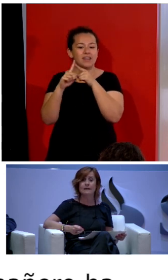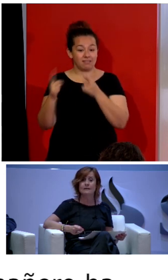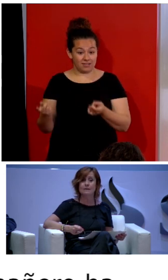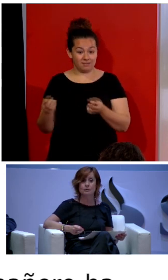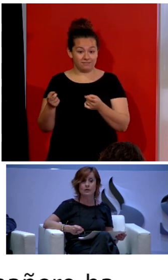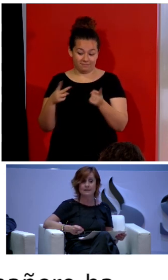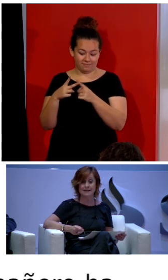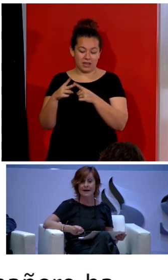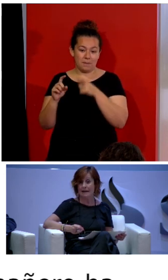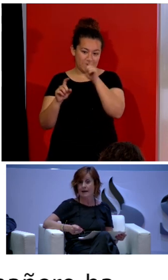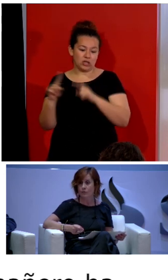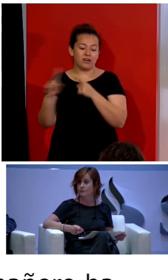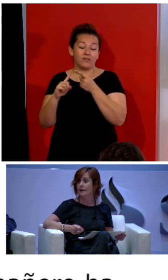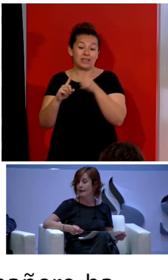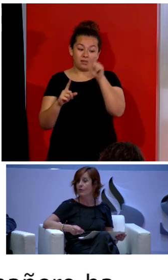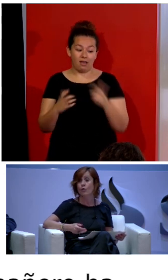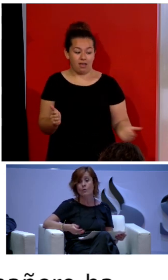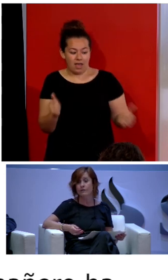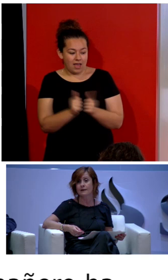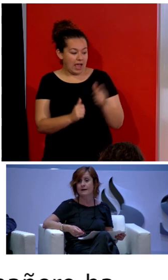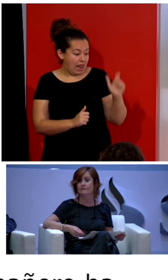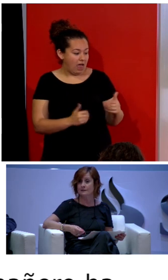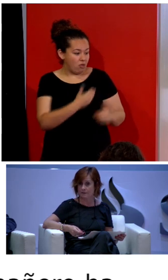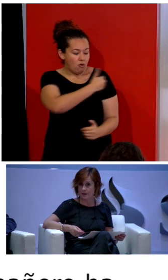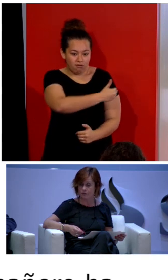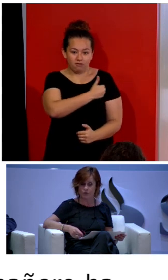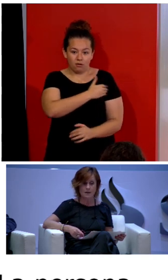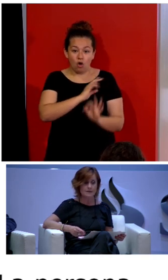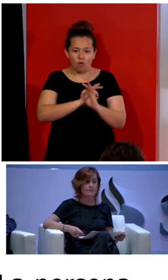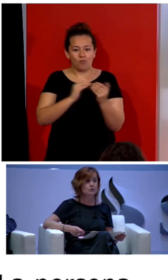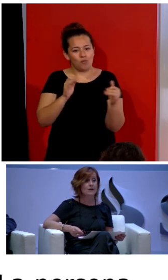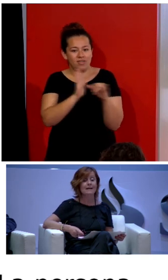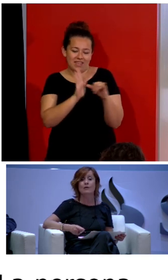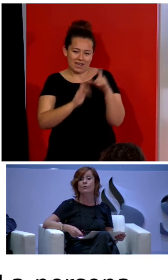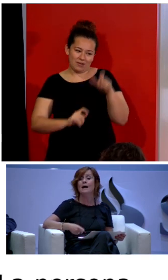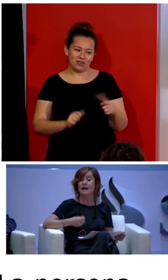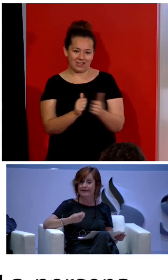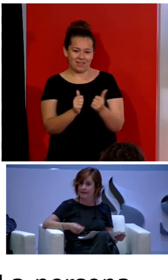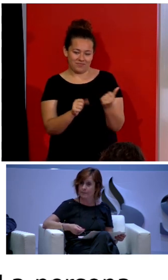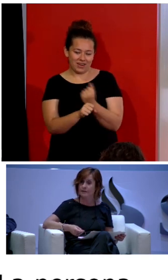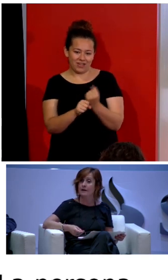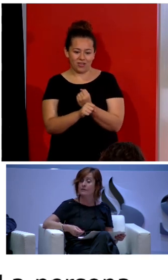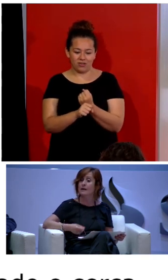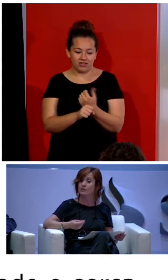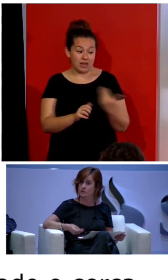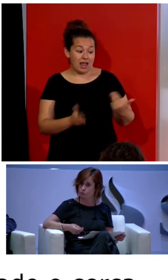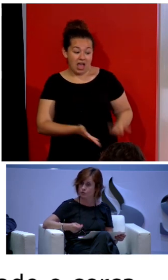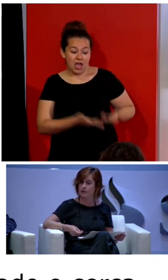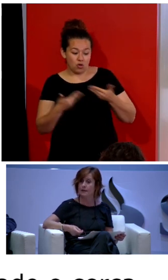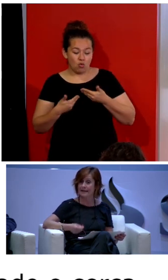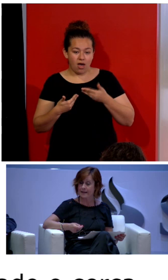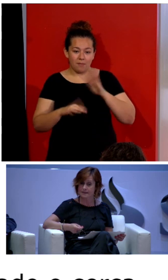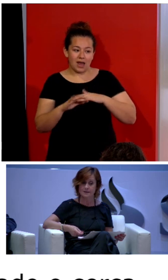referente es la persona que está al lado o muy cerca del trabajador. Es la persona que le ayuda en el aprendizaje diario de